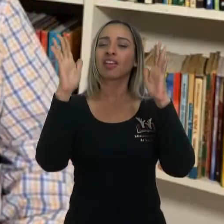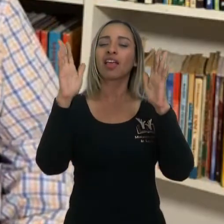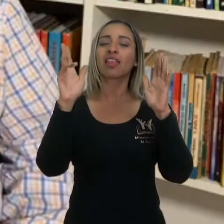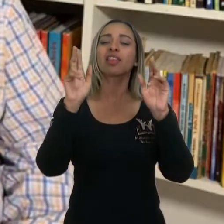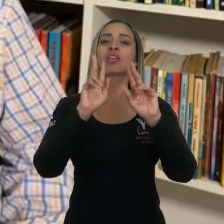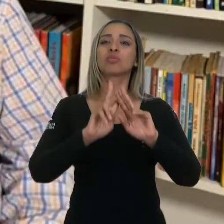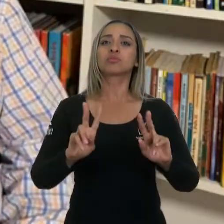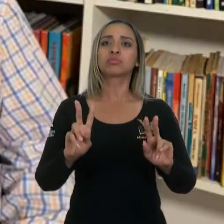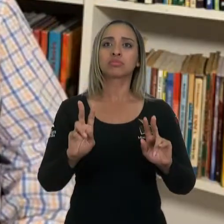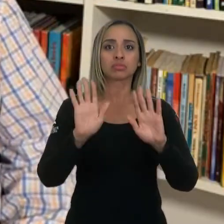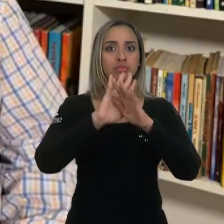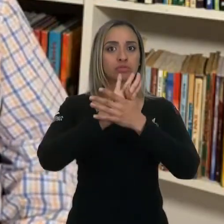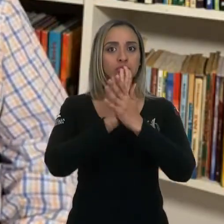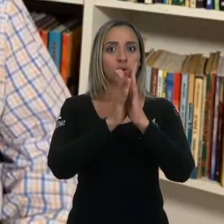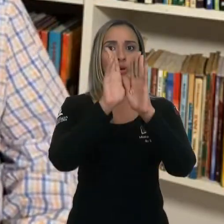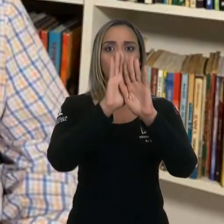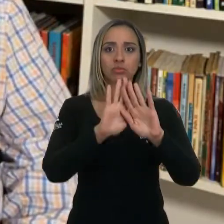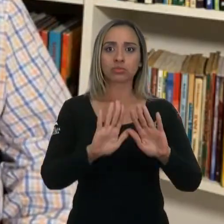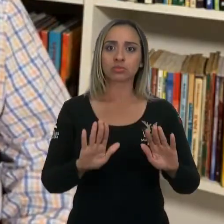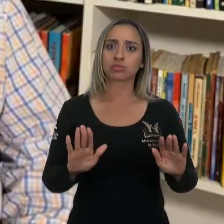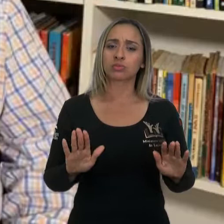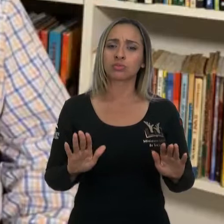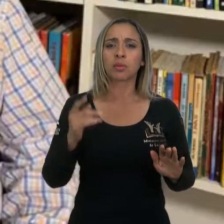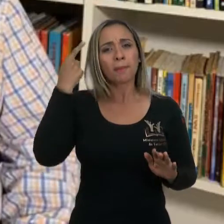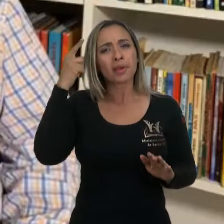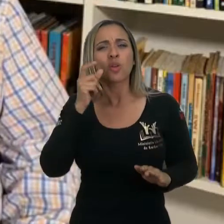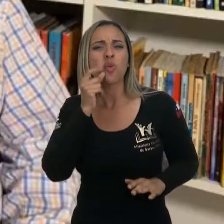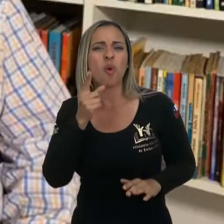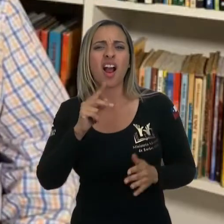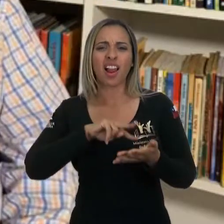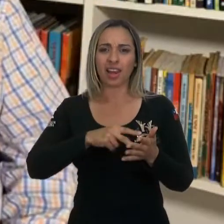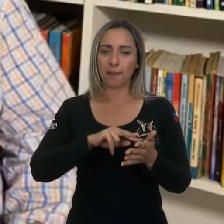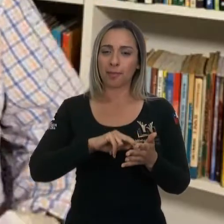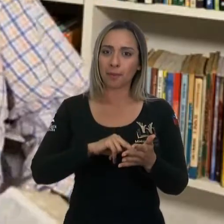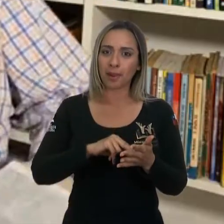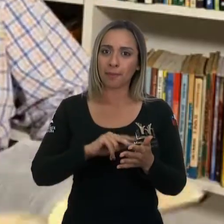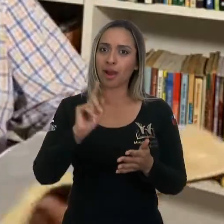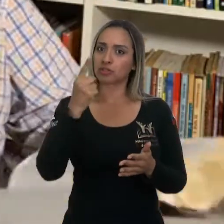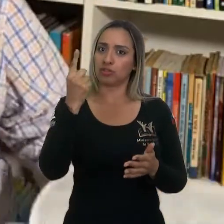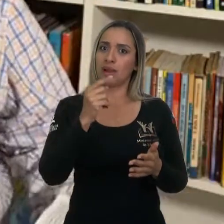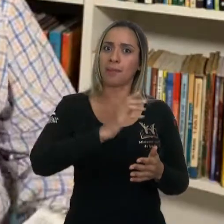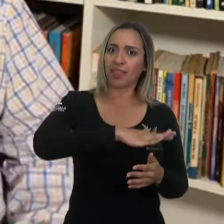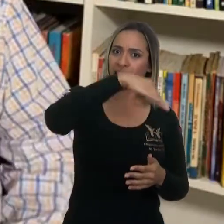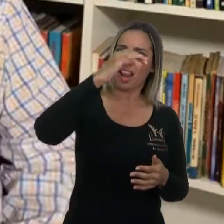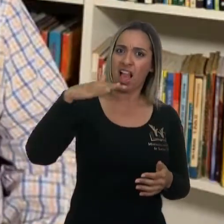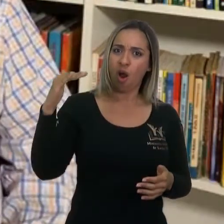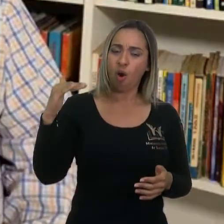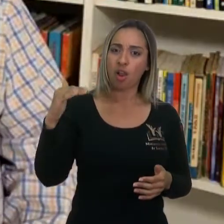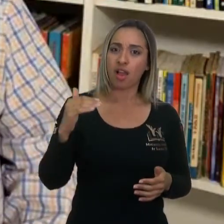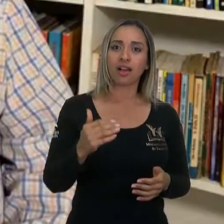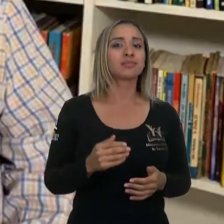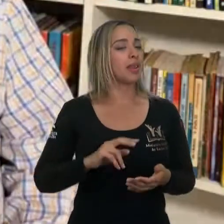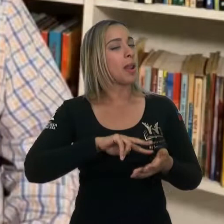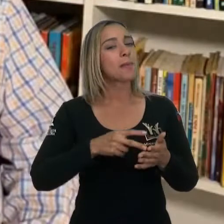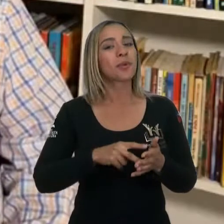y las aguas se calmaron. Pero el problema no era para los discípulos solamente las ondas gigantescas.